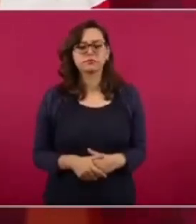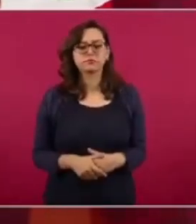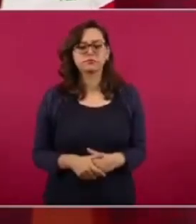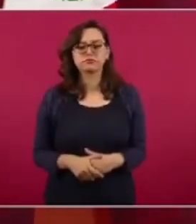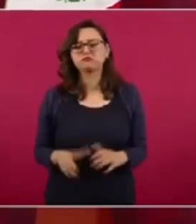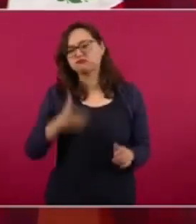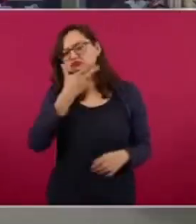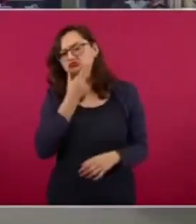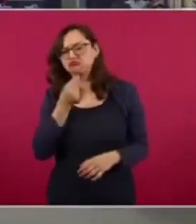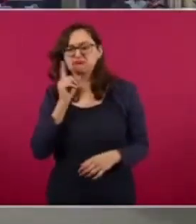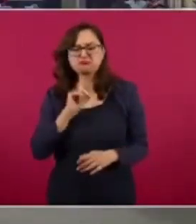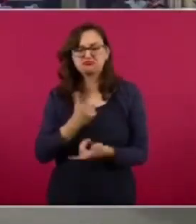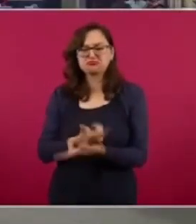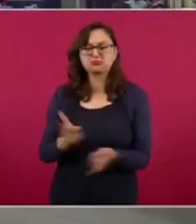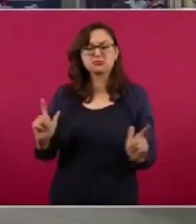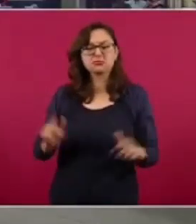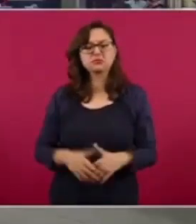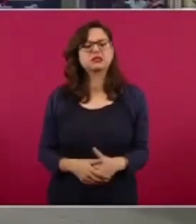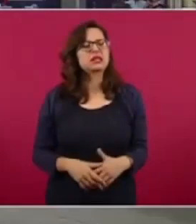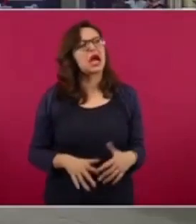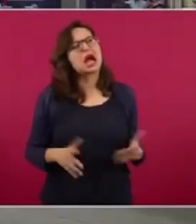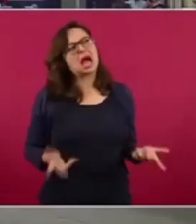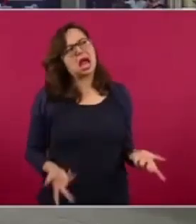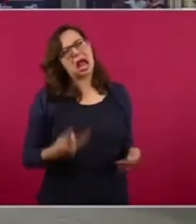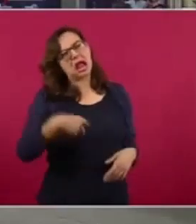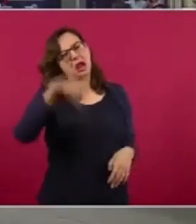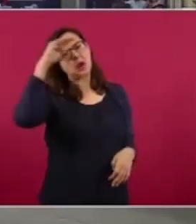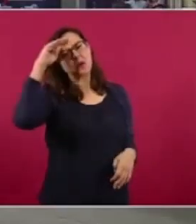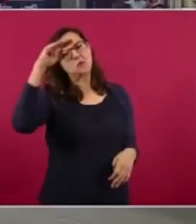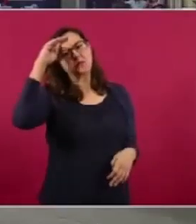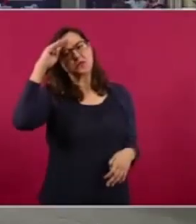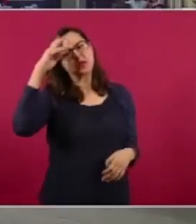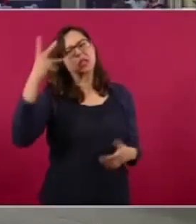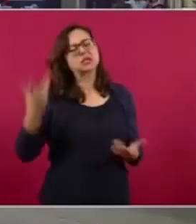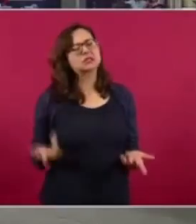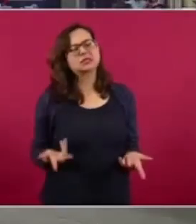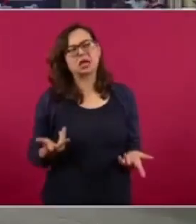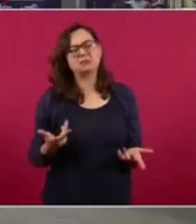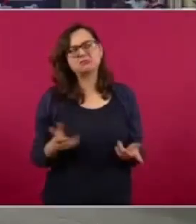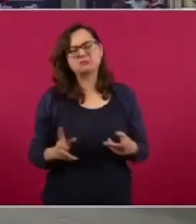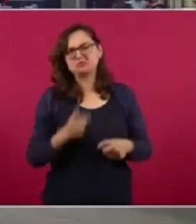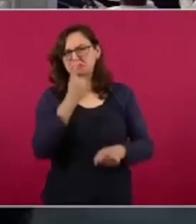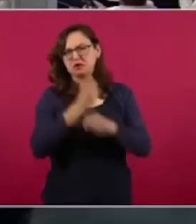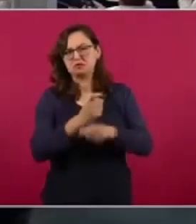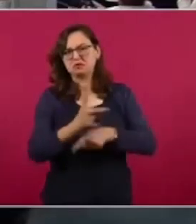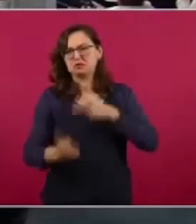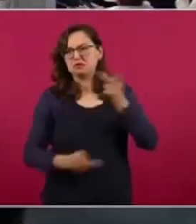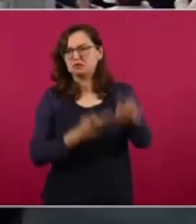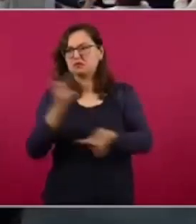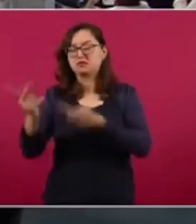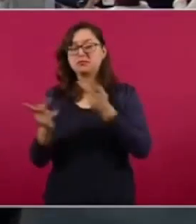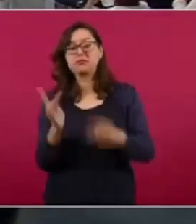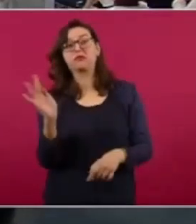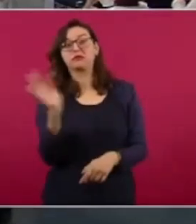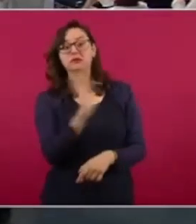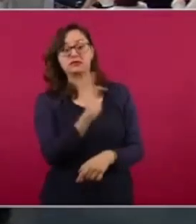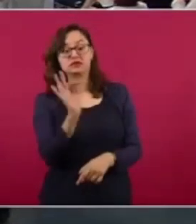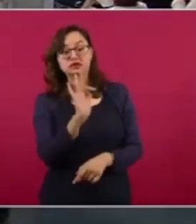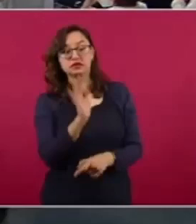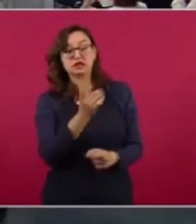Mujer. Entonces, ¿es mejor una encuesta a unos comicios primarios? Porque también algunas voces de Morena hablan que se tienen que